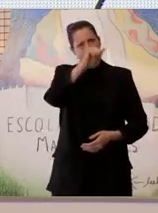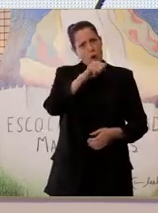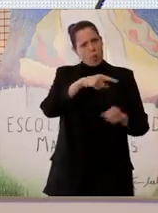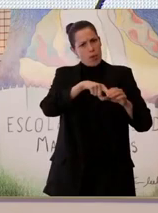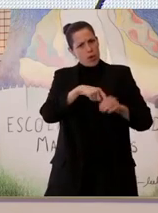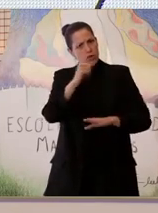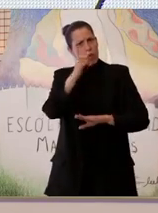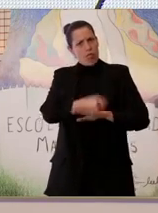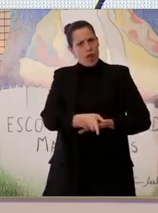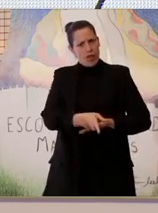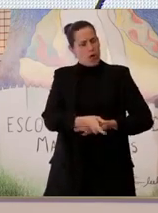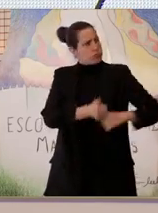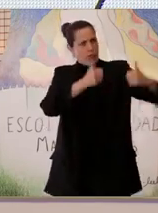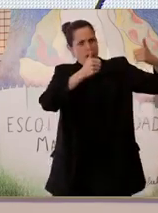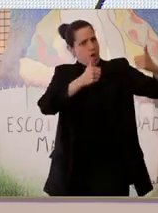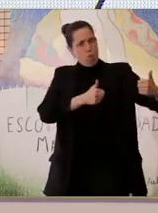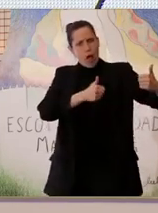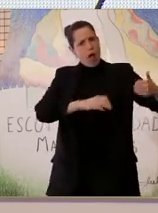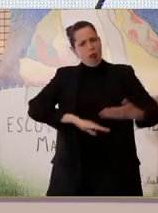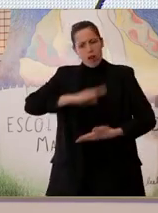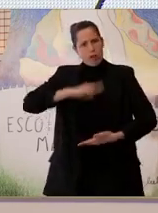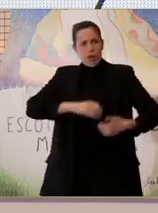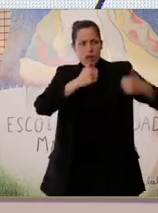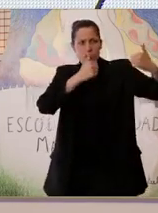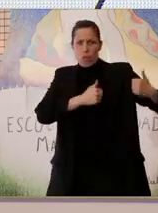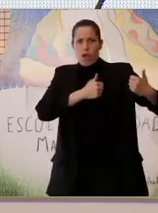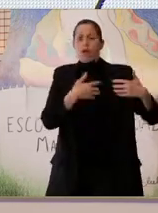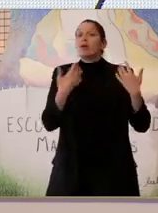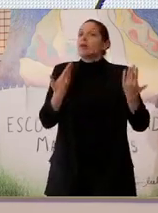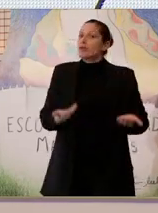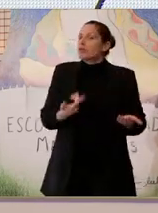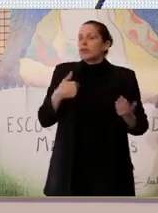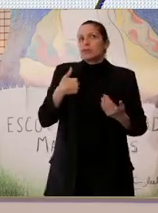de dirección. Por lo tanto, yo creo que esa mentalidad feminista